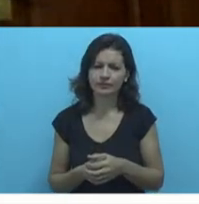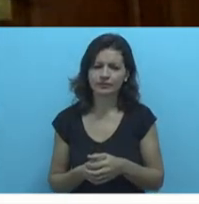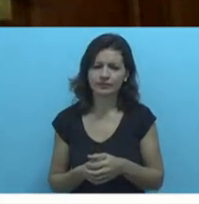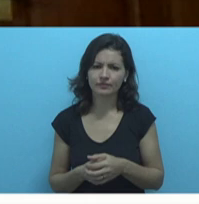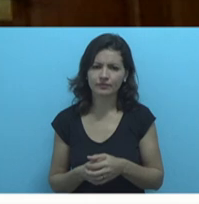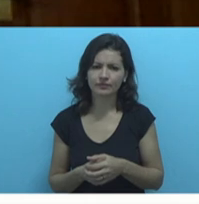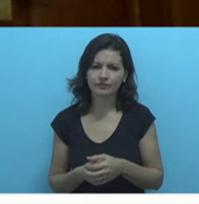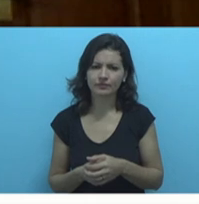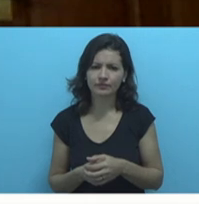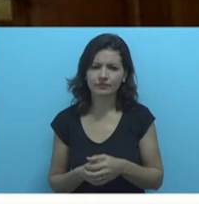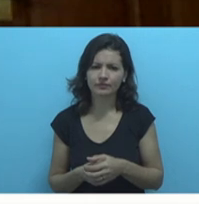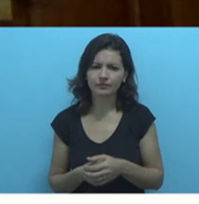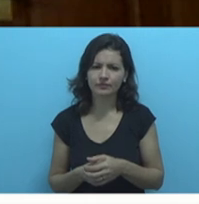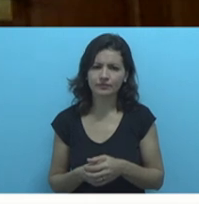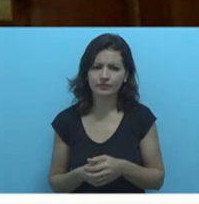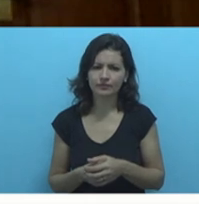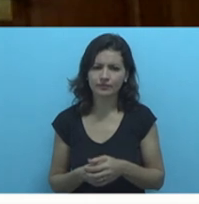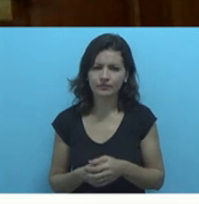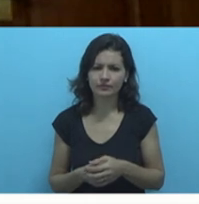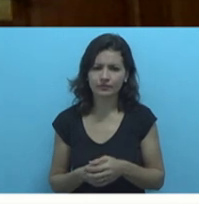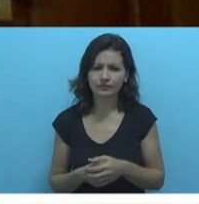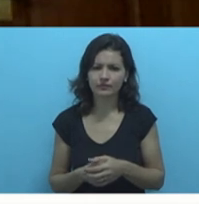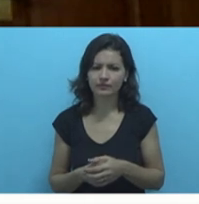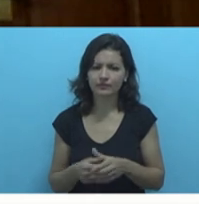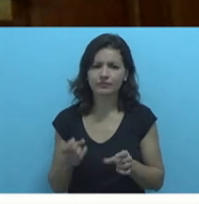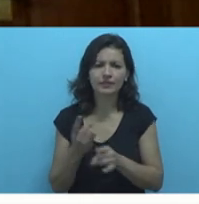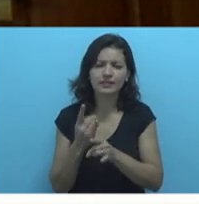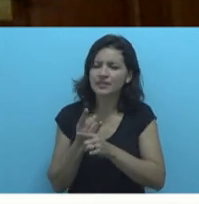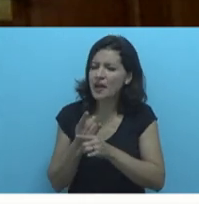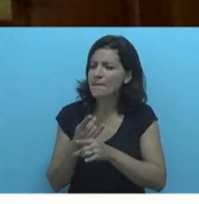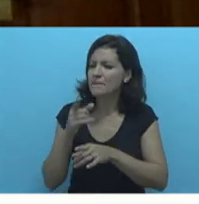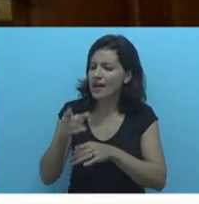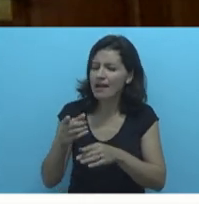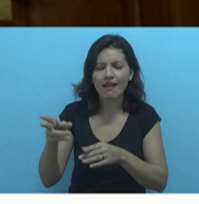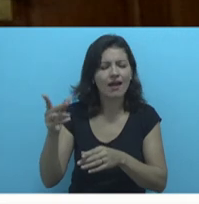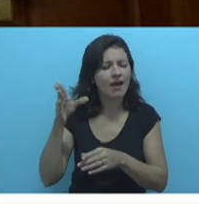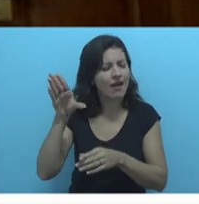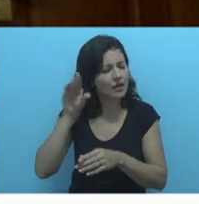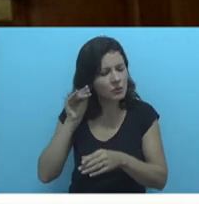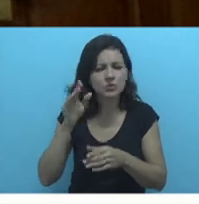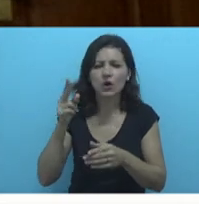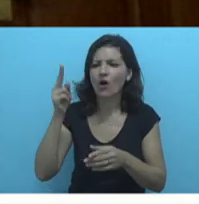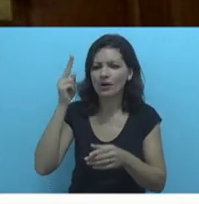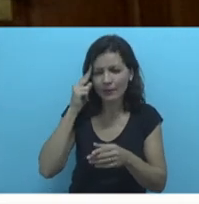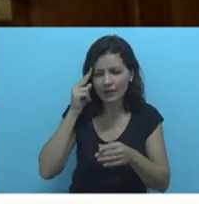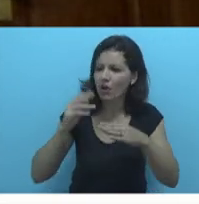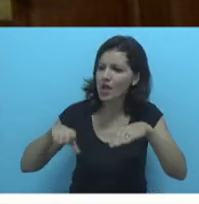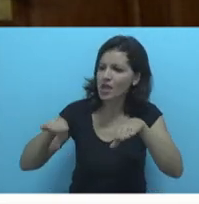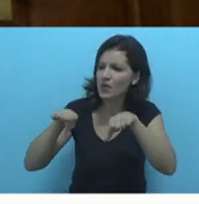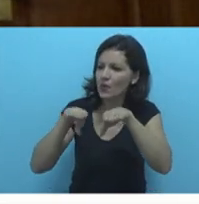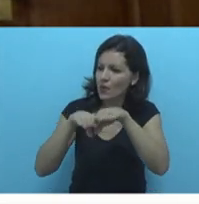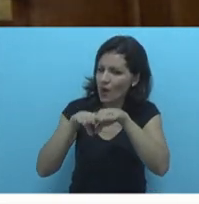a cada una de las legisladoras que estamos acá nos dio la posibilidad de tener la palabra, de tener voz y de hacernos sentir igual que cada uno